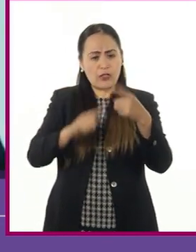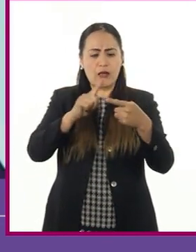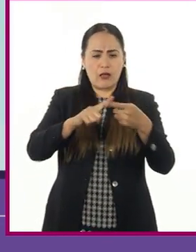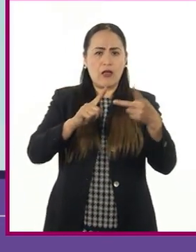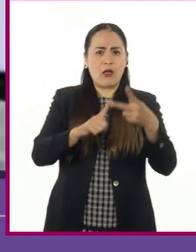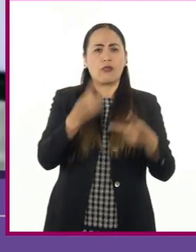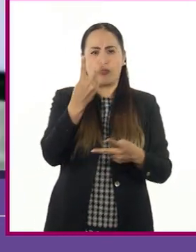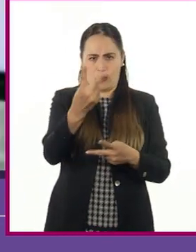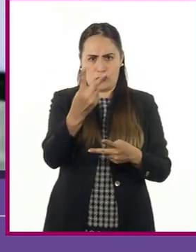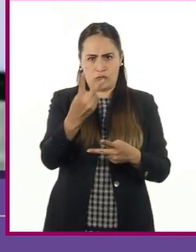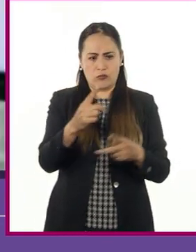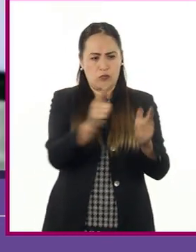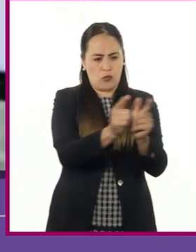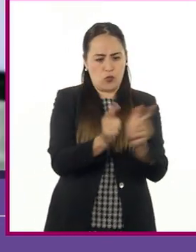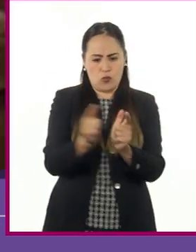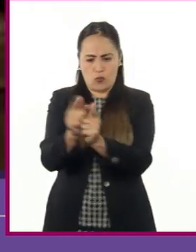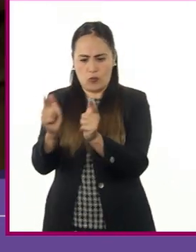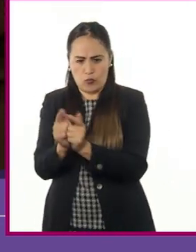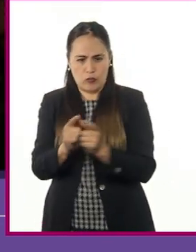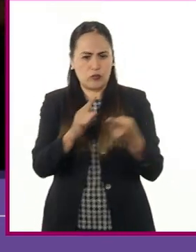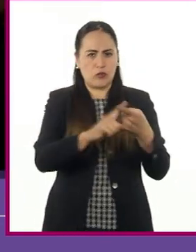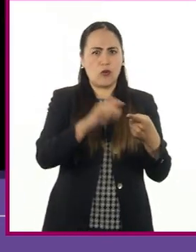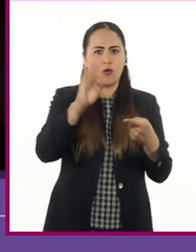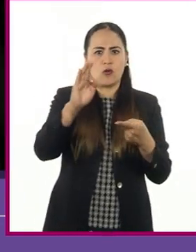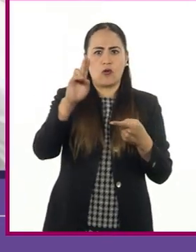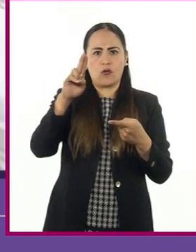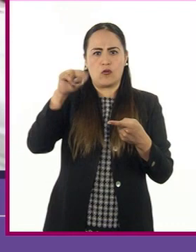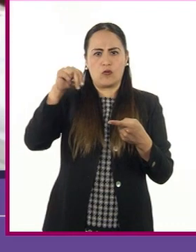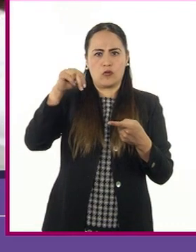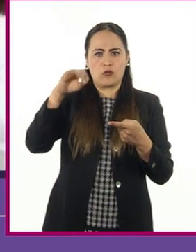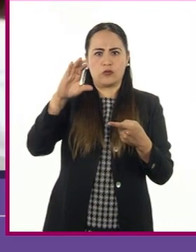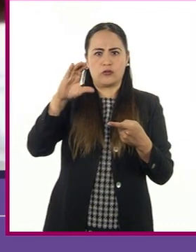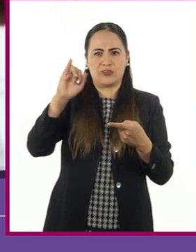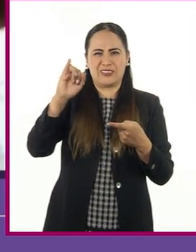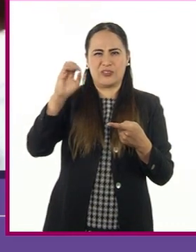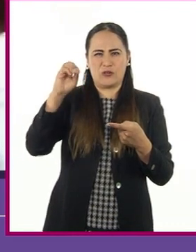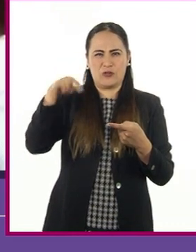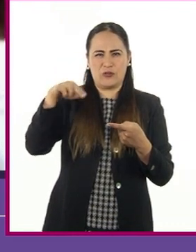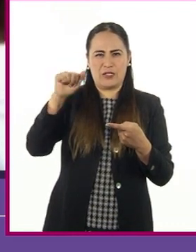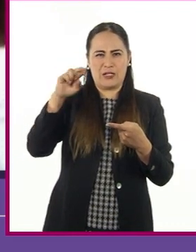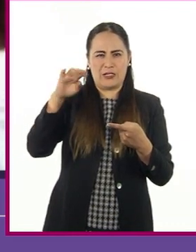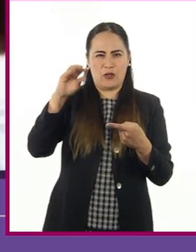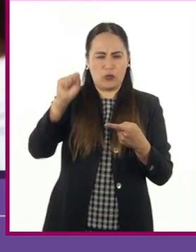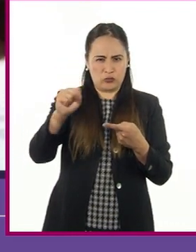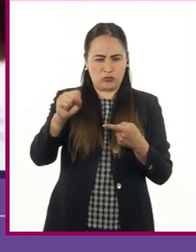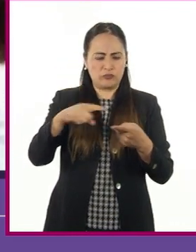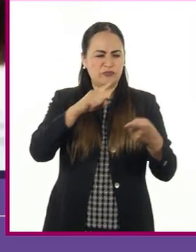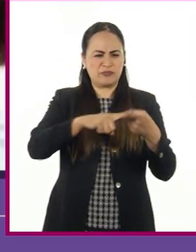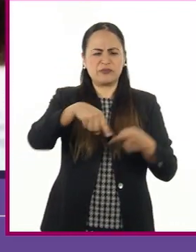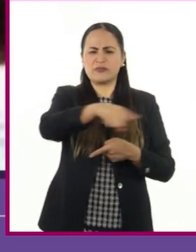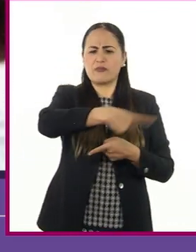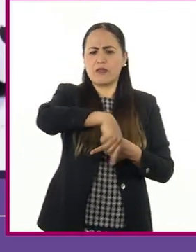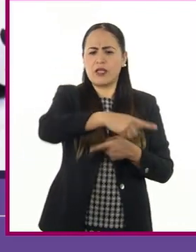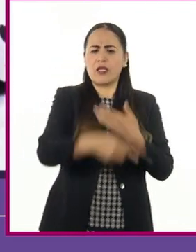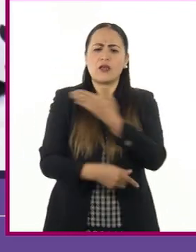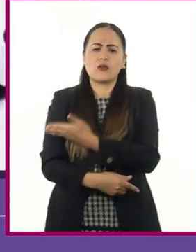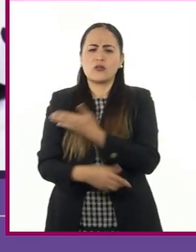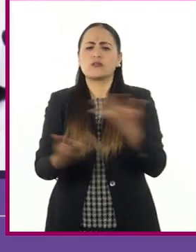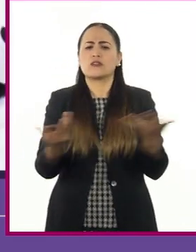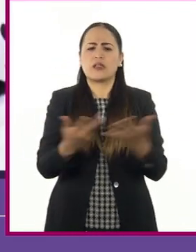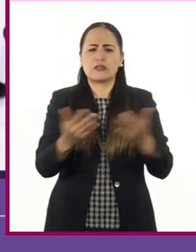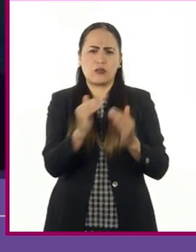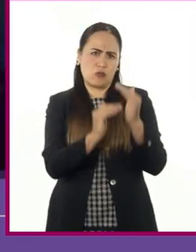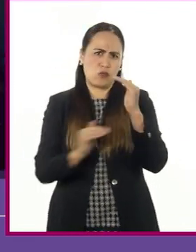servidores públicos: funcionarios y empleados. Los funcionarios son quienes tienen capacidad de mando sobre